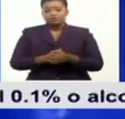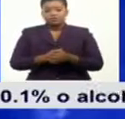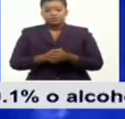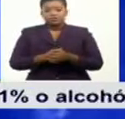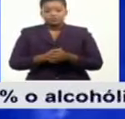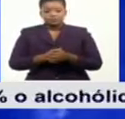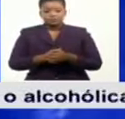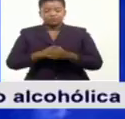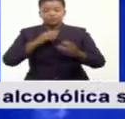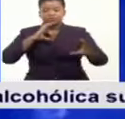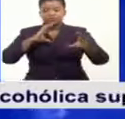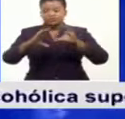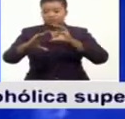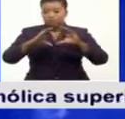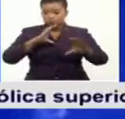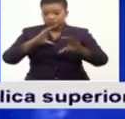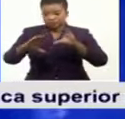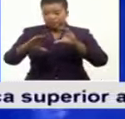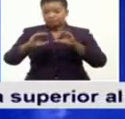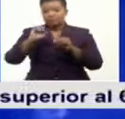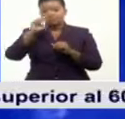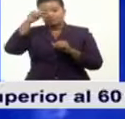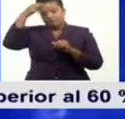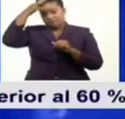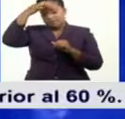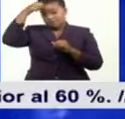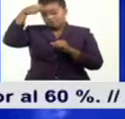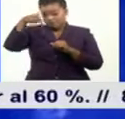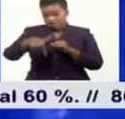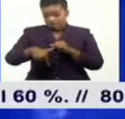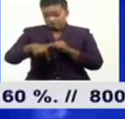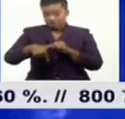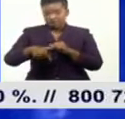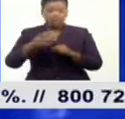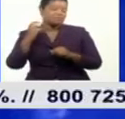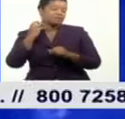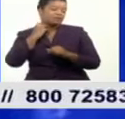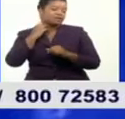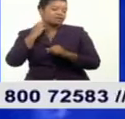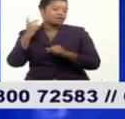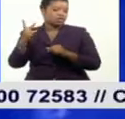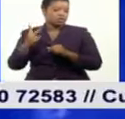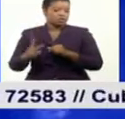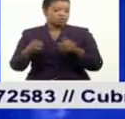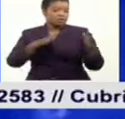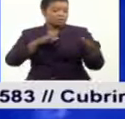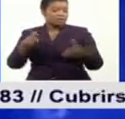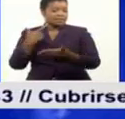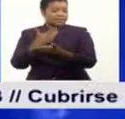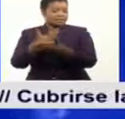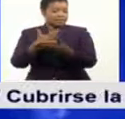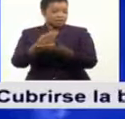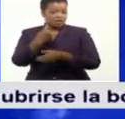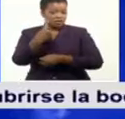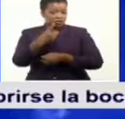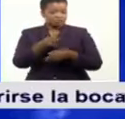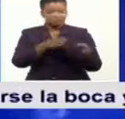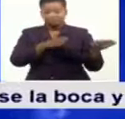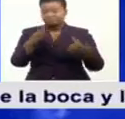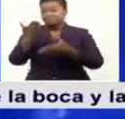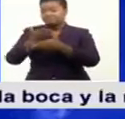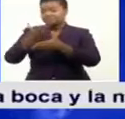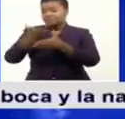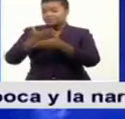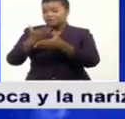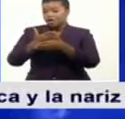Iguaní, Manzanillo con 2 cada uno y Yara con un caso autóctono ayer. Santiago disminuye